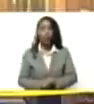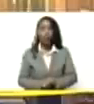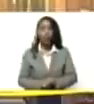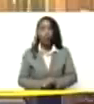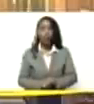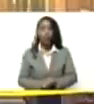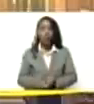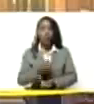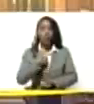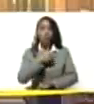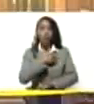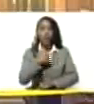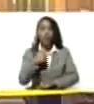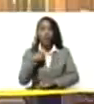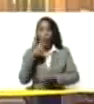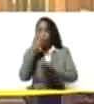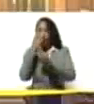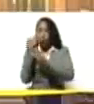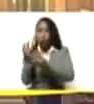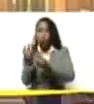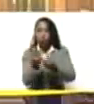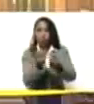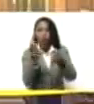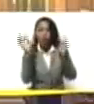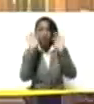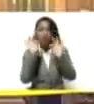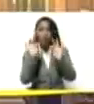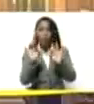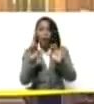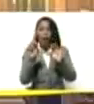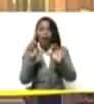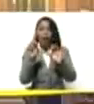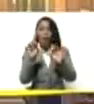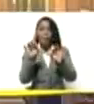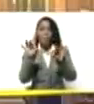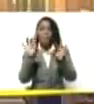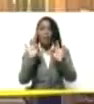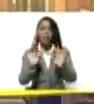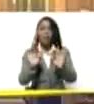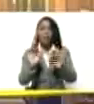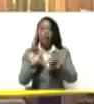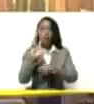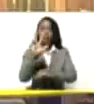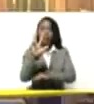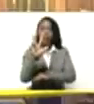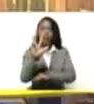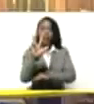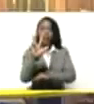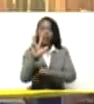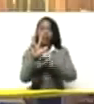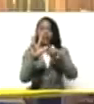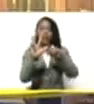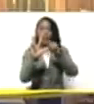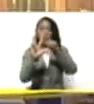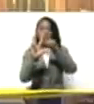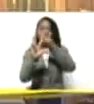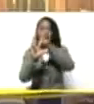en el 2021 o hacerlas en conjunto fue en el debate del diálogo nacional